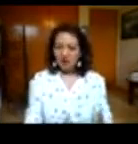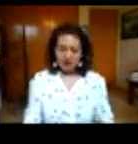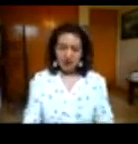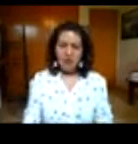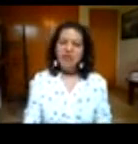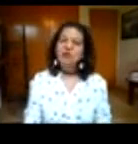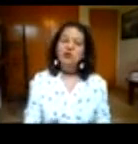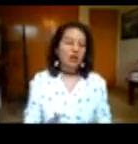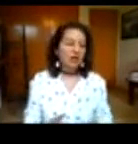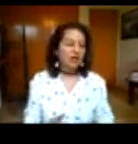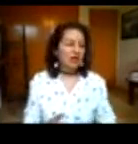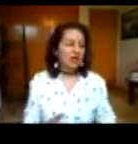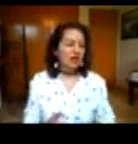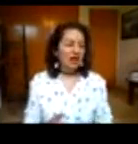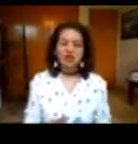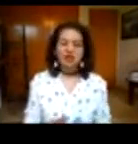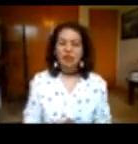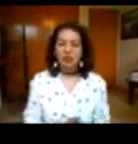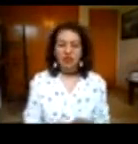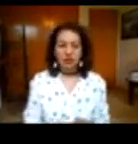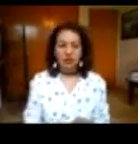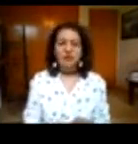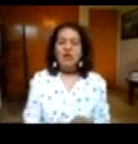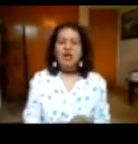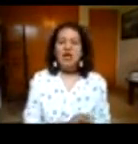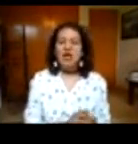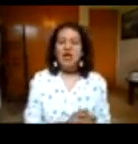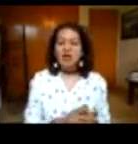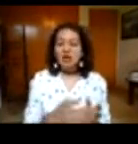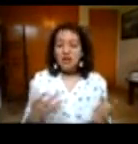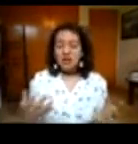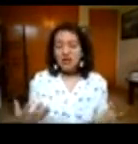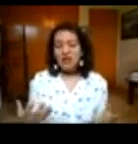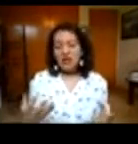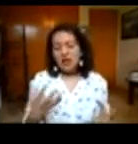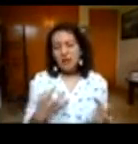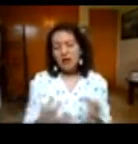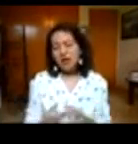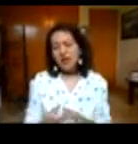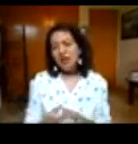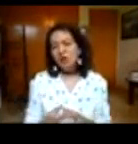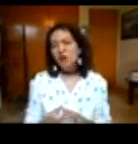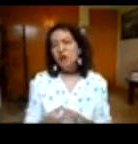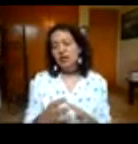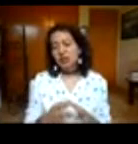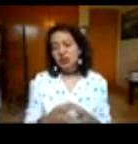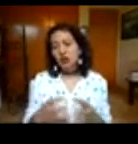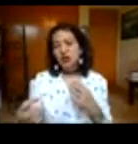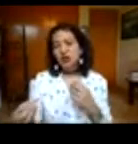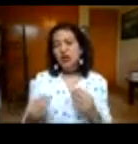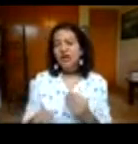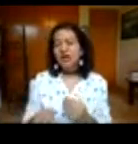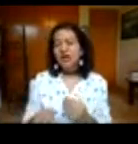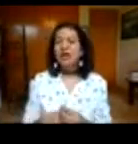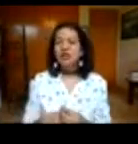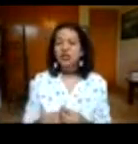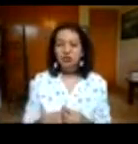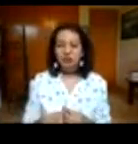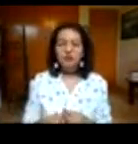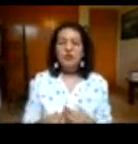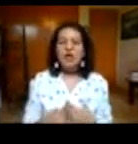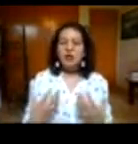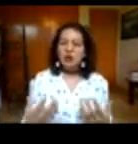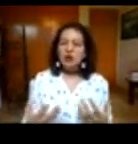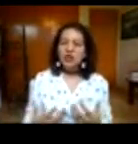poder ser más útiles a esta población. En la parte de documentación y de generar